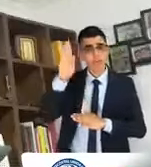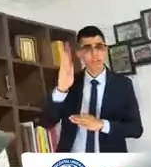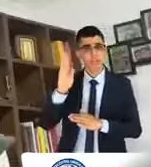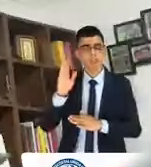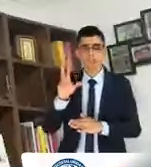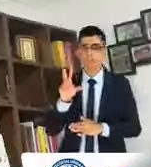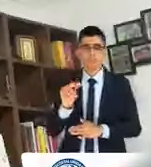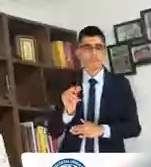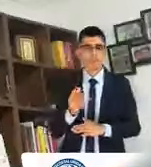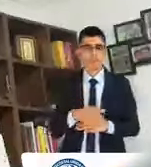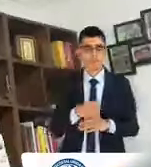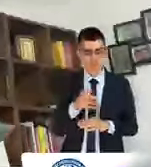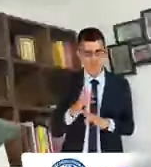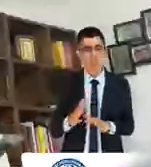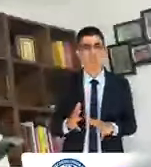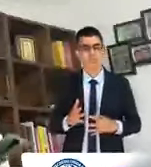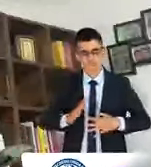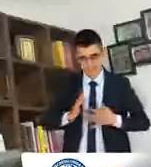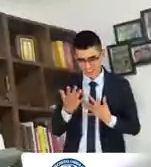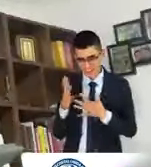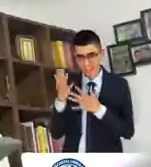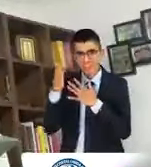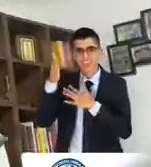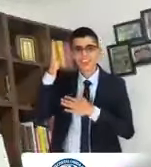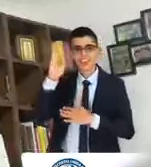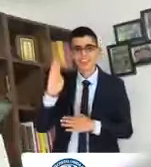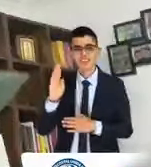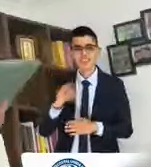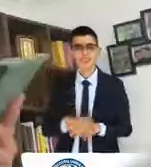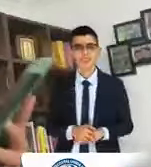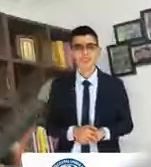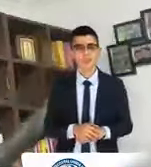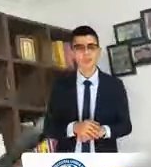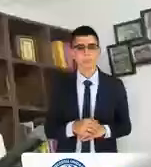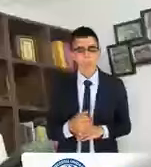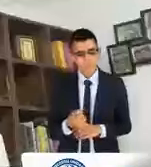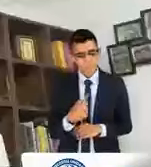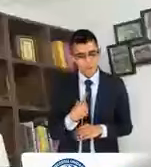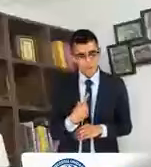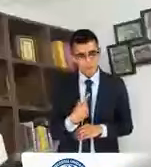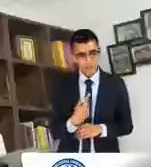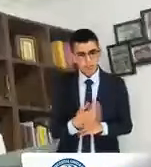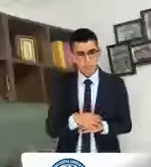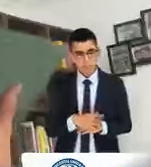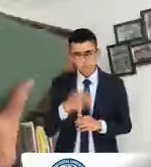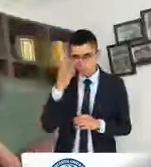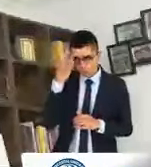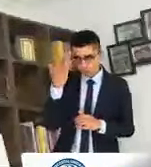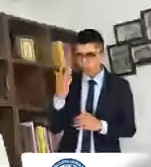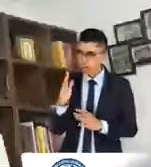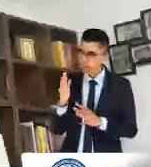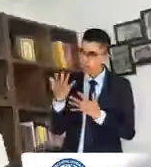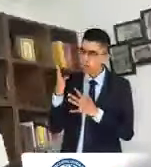Porque pregúntate, ¿por qué estos lo alaban? ¿Por qué esa señora malgastó